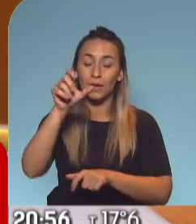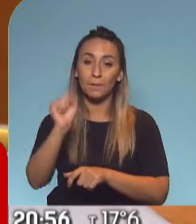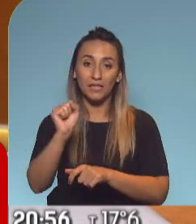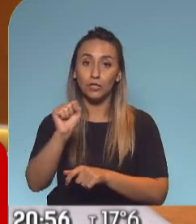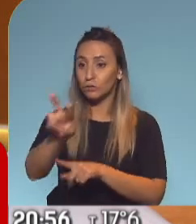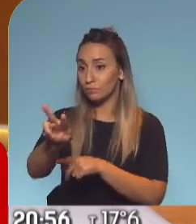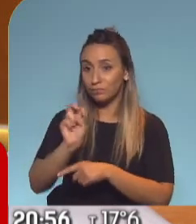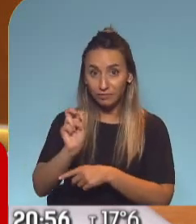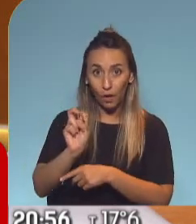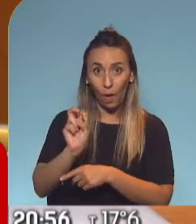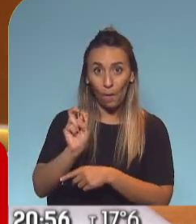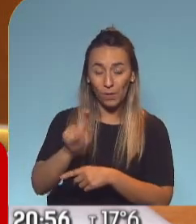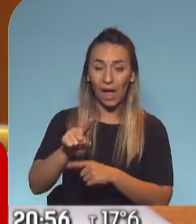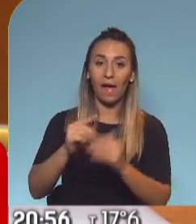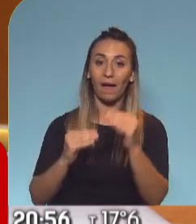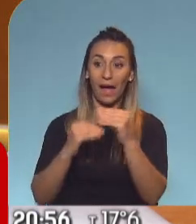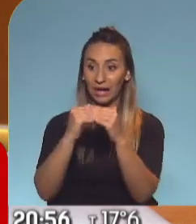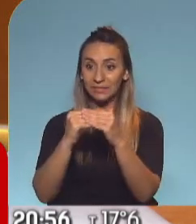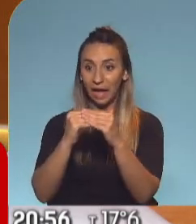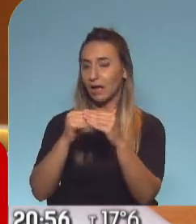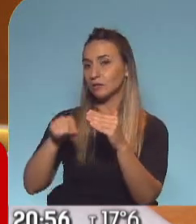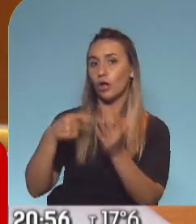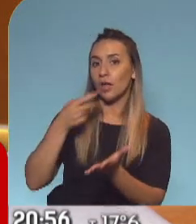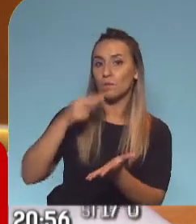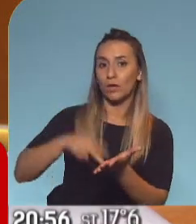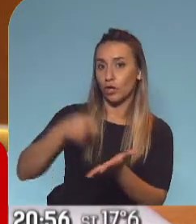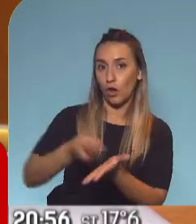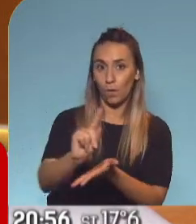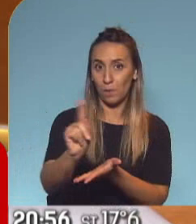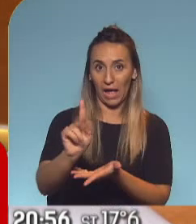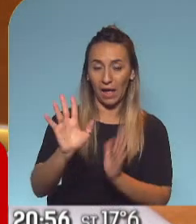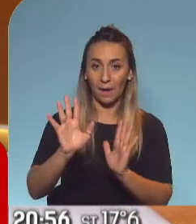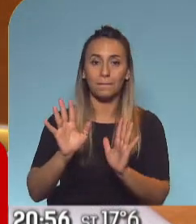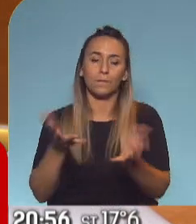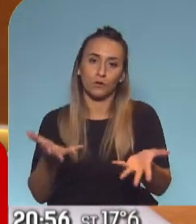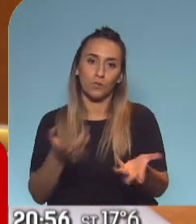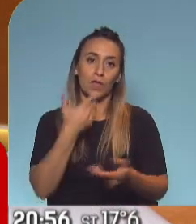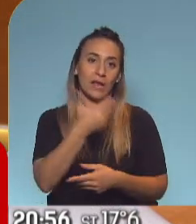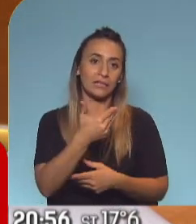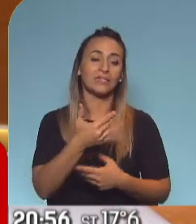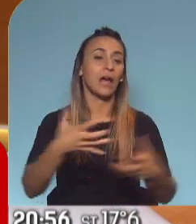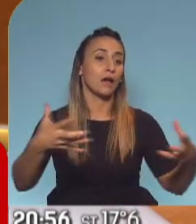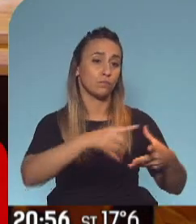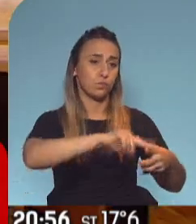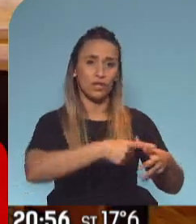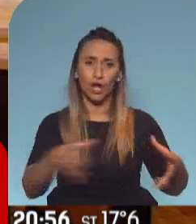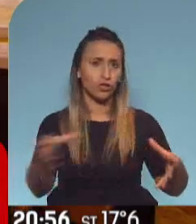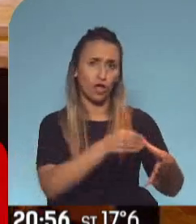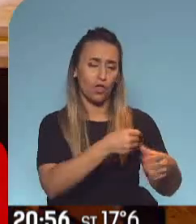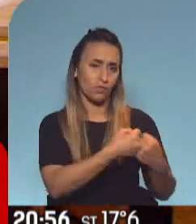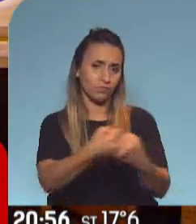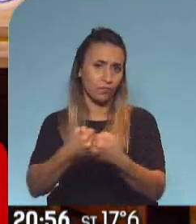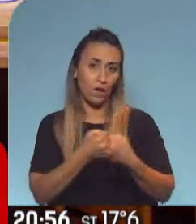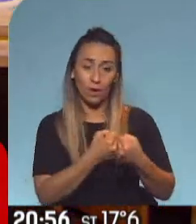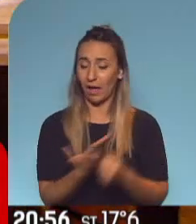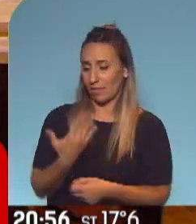justamente este impuesto proyecto que goza con la adhesión de la adhesión de todo el arco político nicolás y se firmó el dictamen